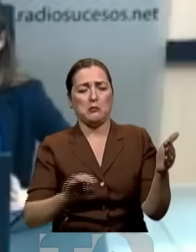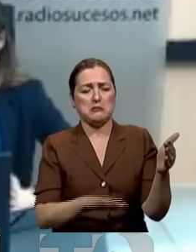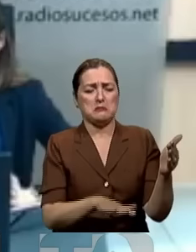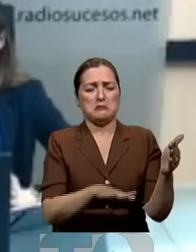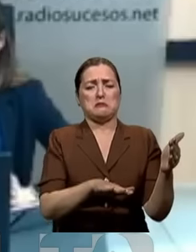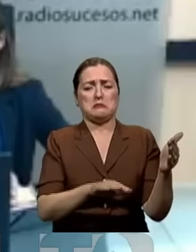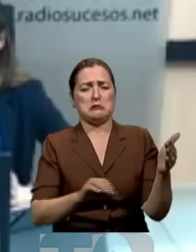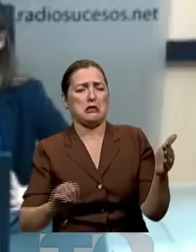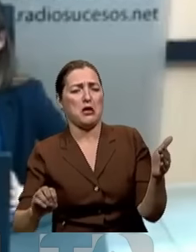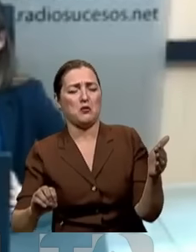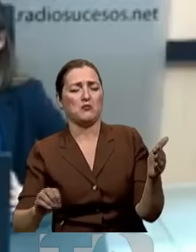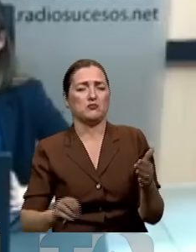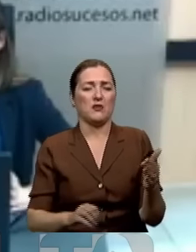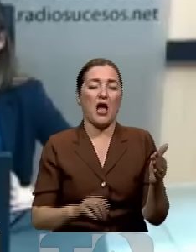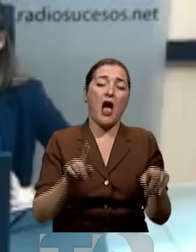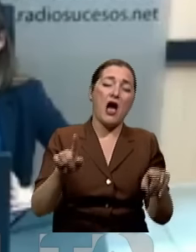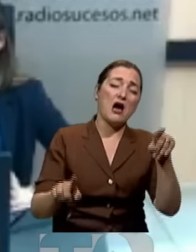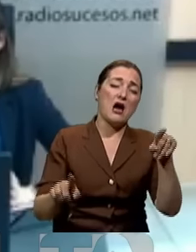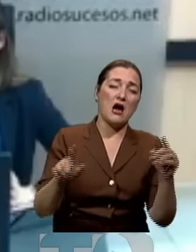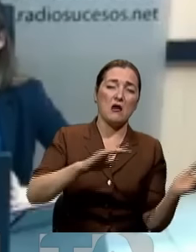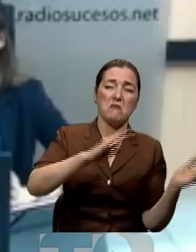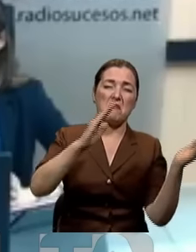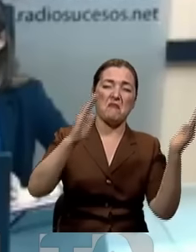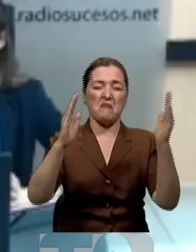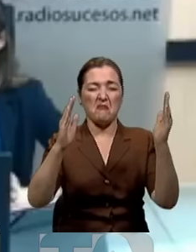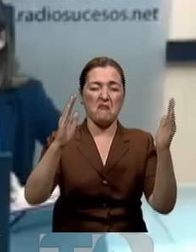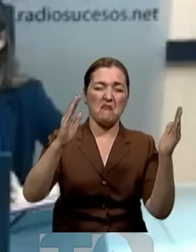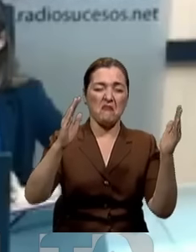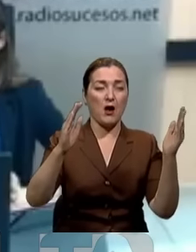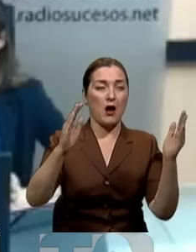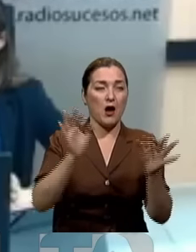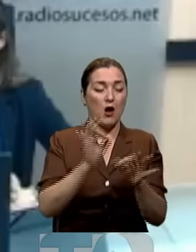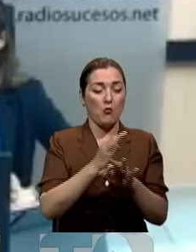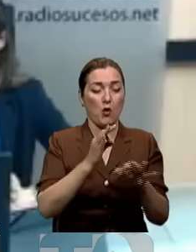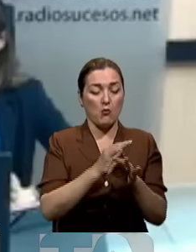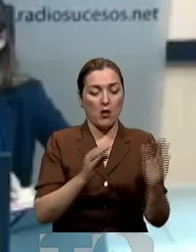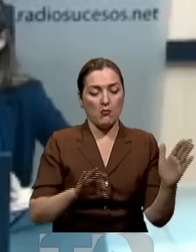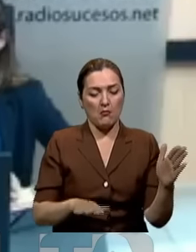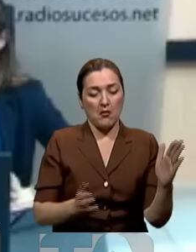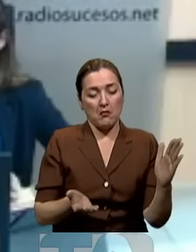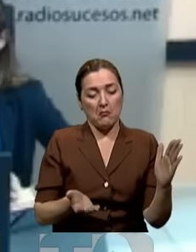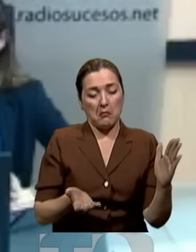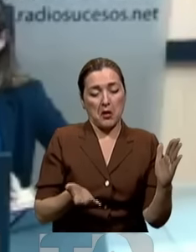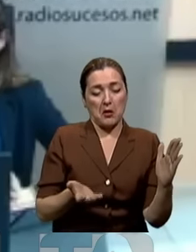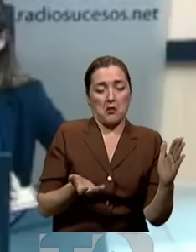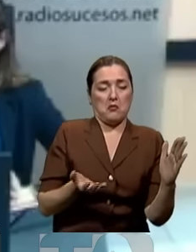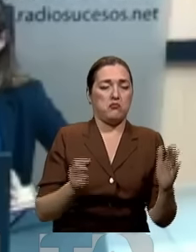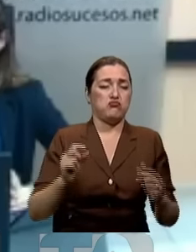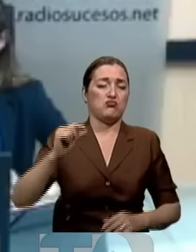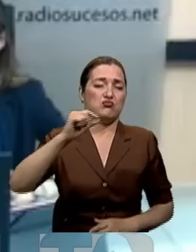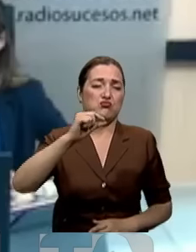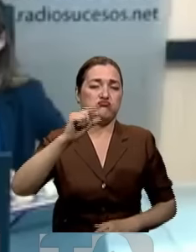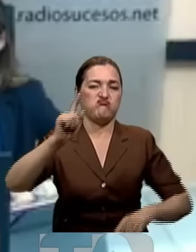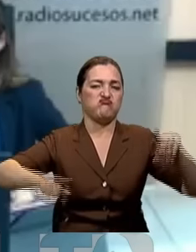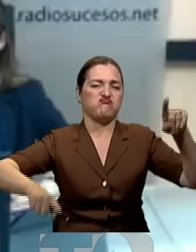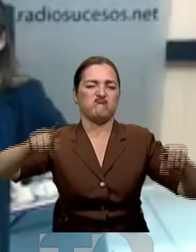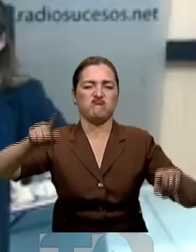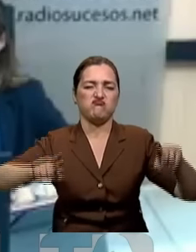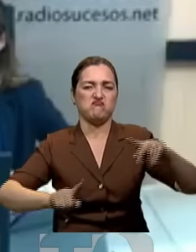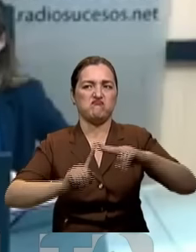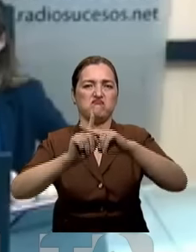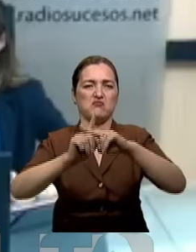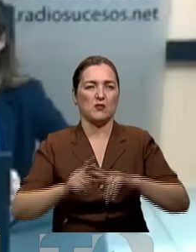en ciertos periodos del día, como le menciono, cuando se requiere en función del despacho que realiza el SENASA. Entonces es esporádico, por eso